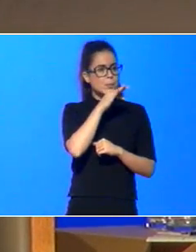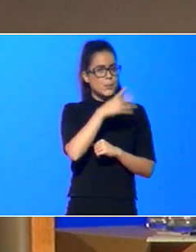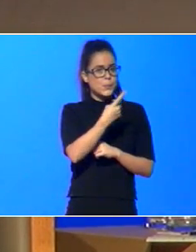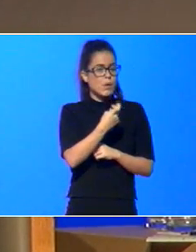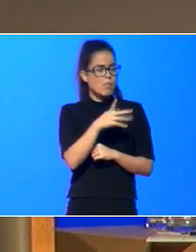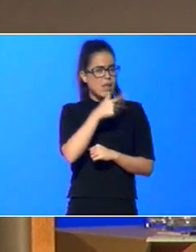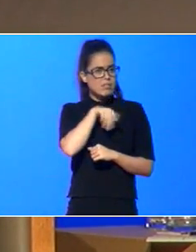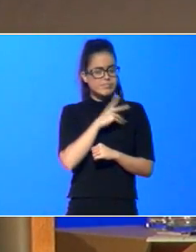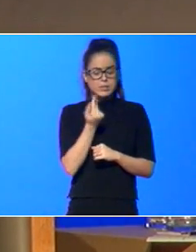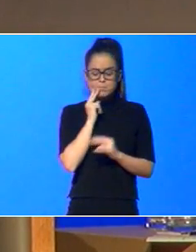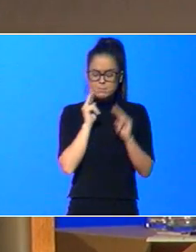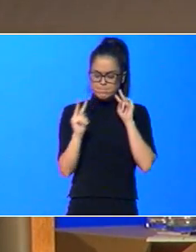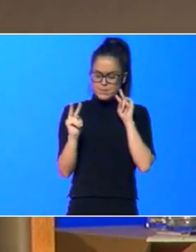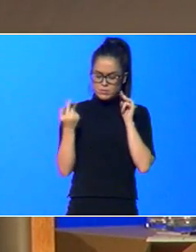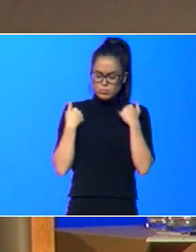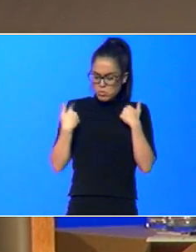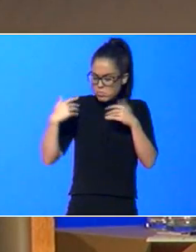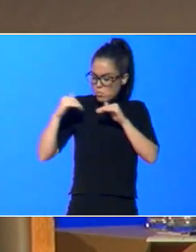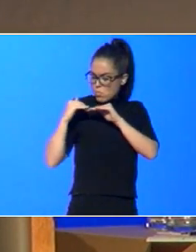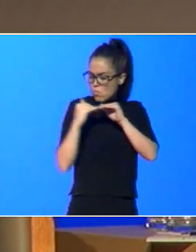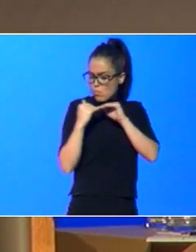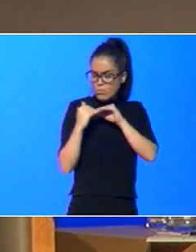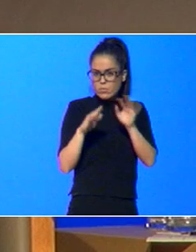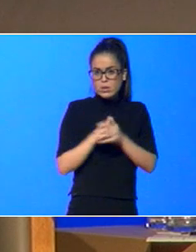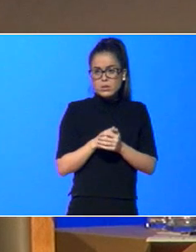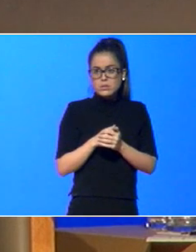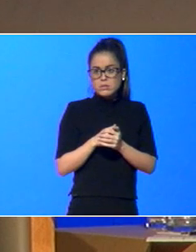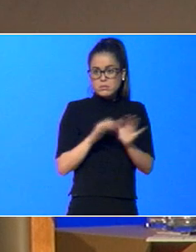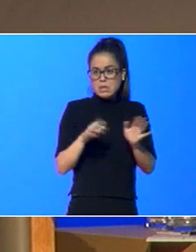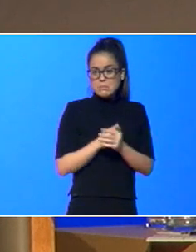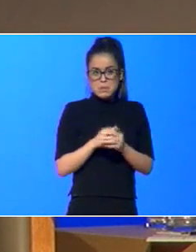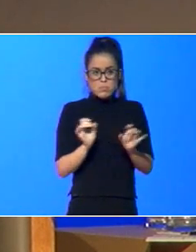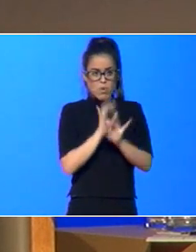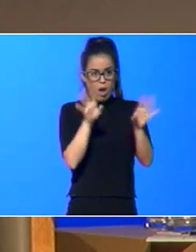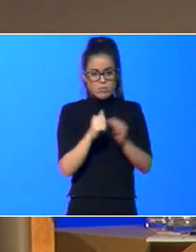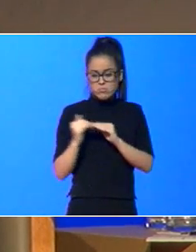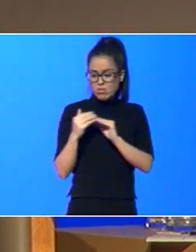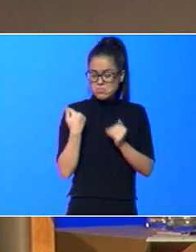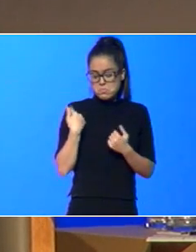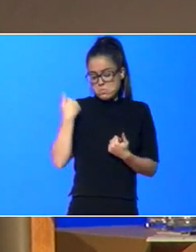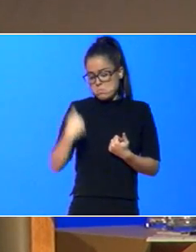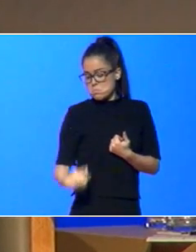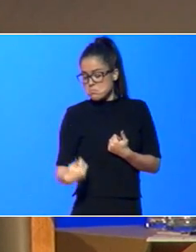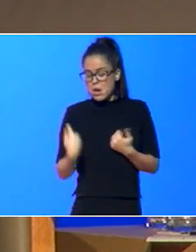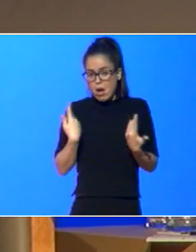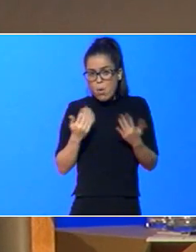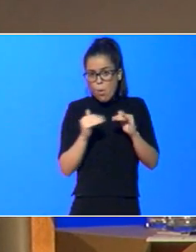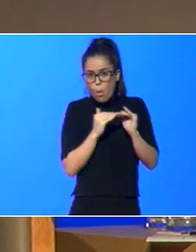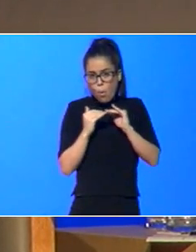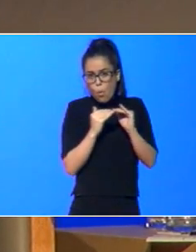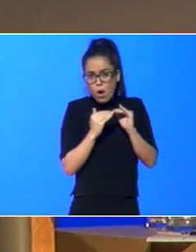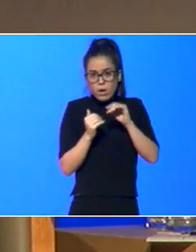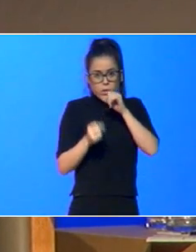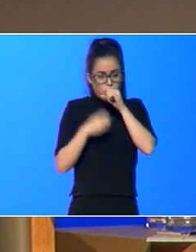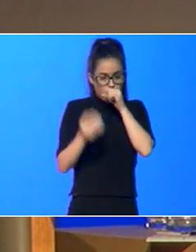como iguales. A mí es más evidente que me veáis como un igual, pero a las personas con diversidad intelectual es más difícil verlas